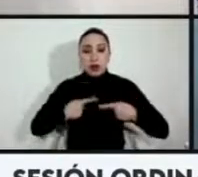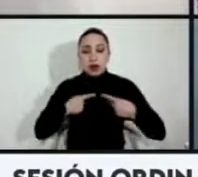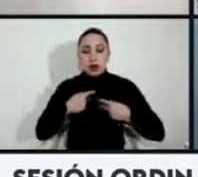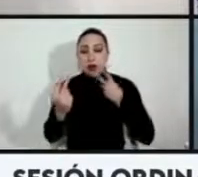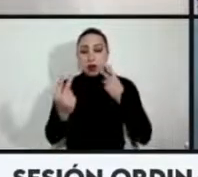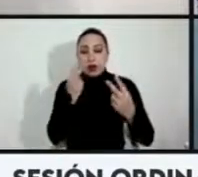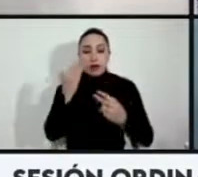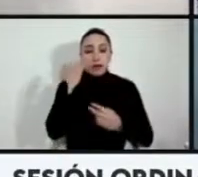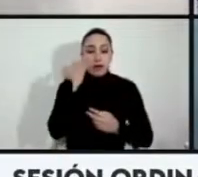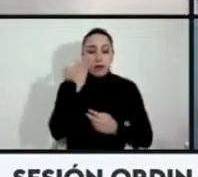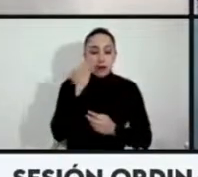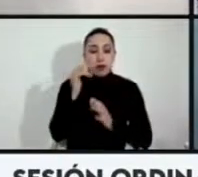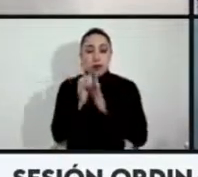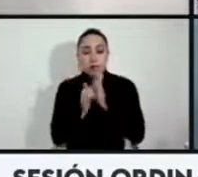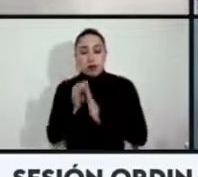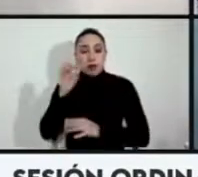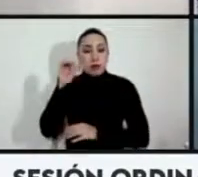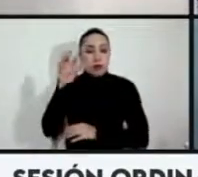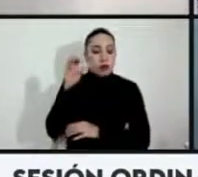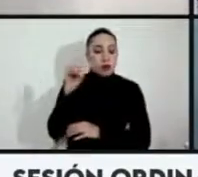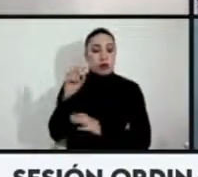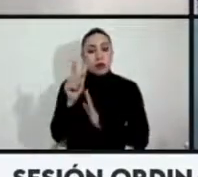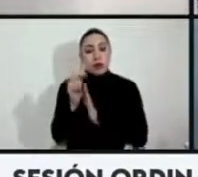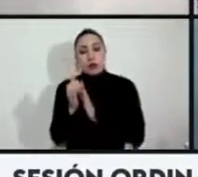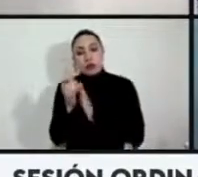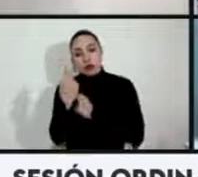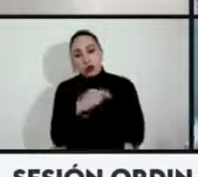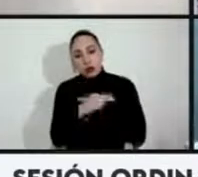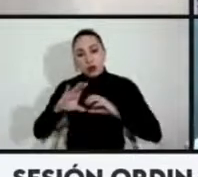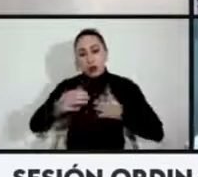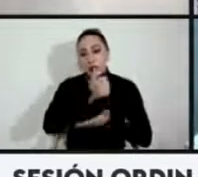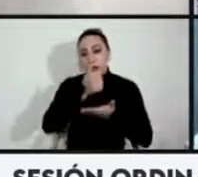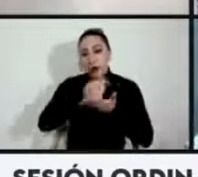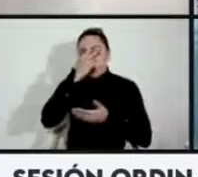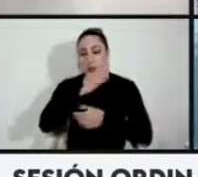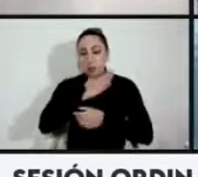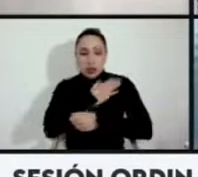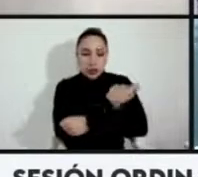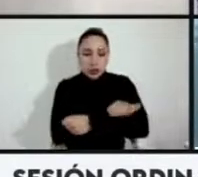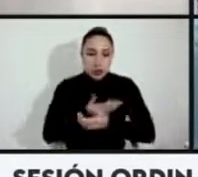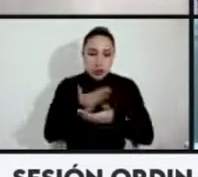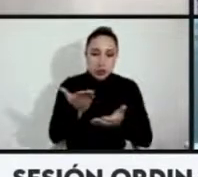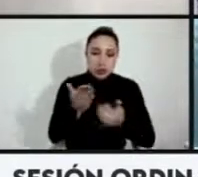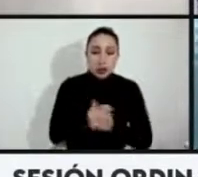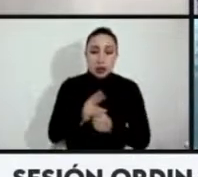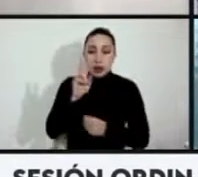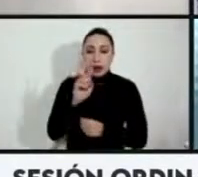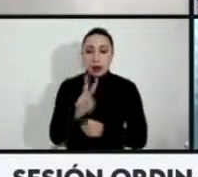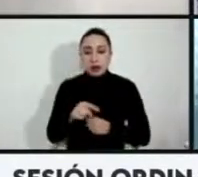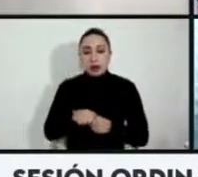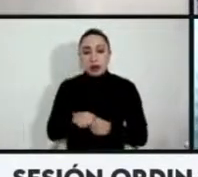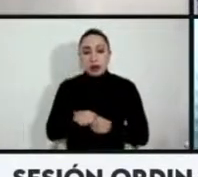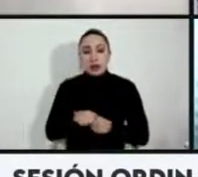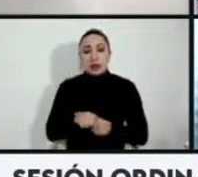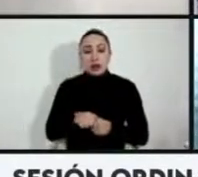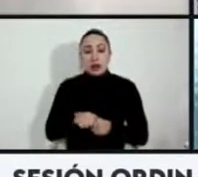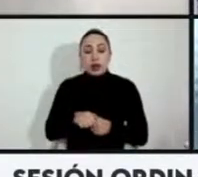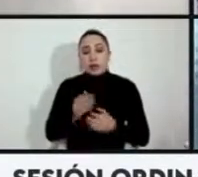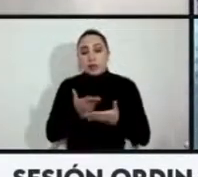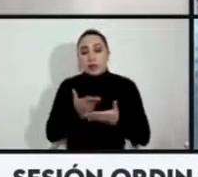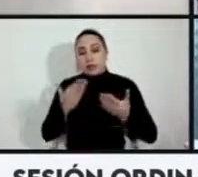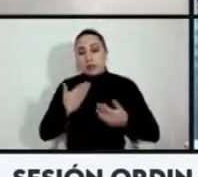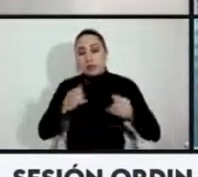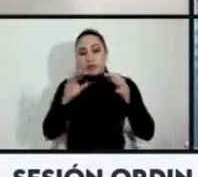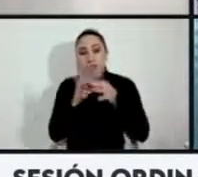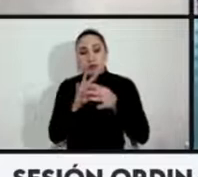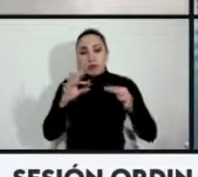de este Congreso, muy buenas tardes. Es para mí un gran honor dirigirme a todas y todos ustedes en el marco de la